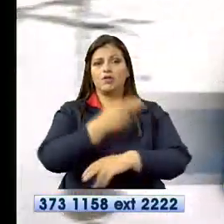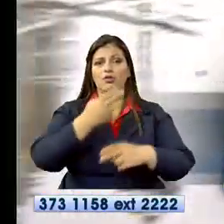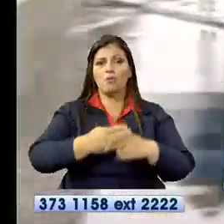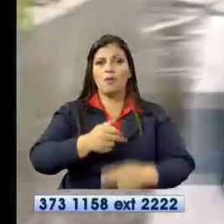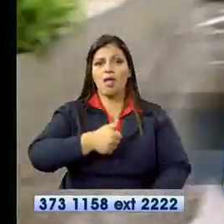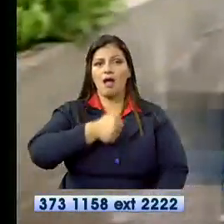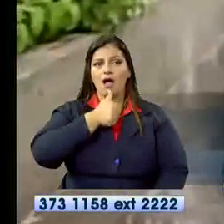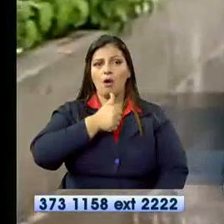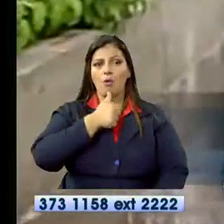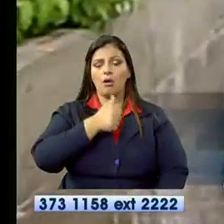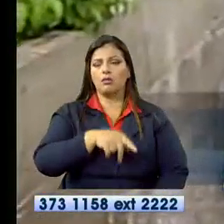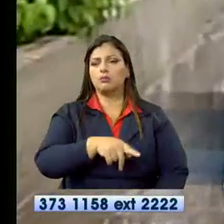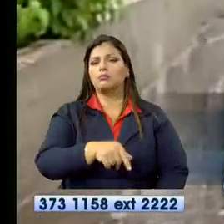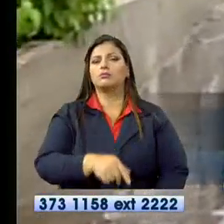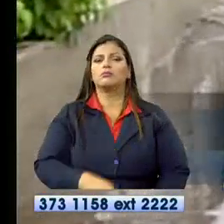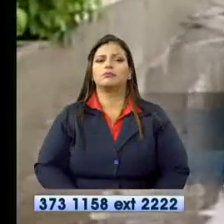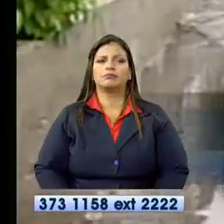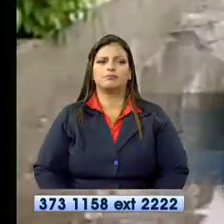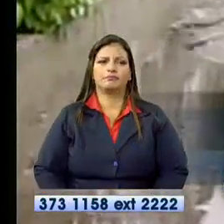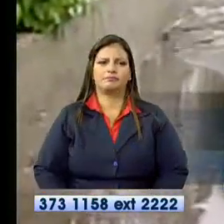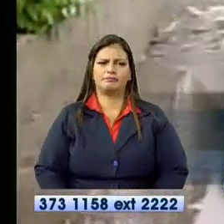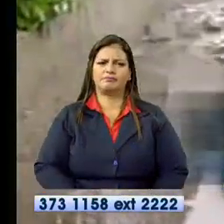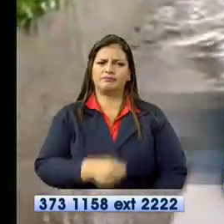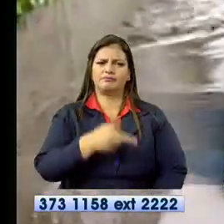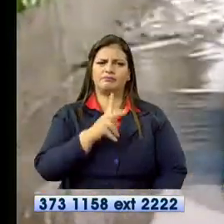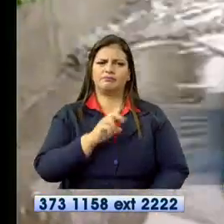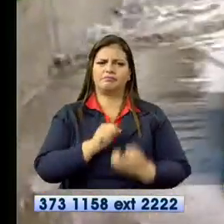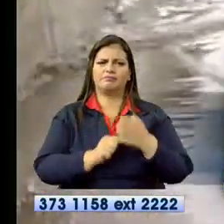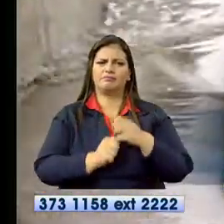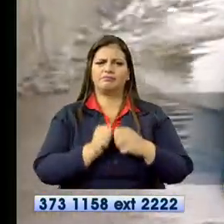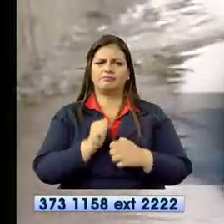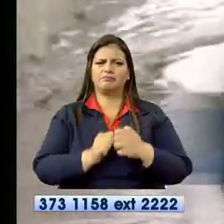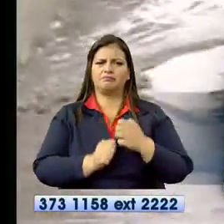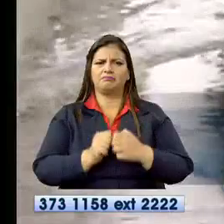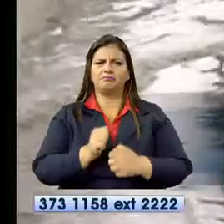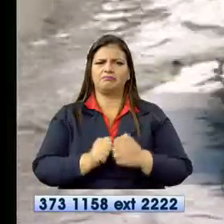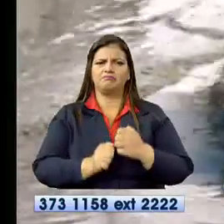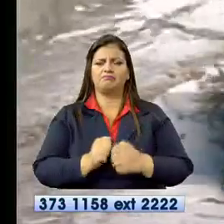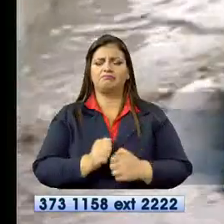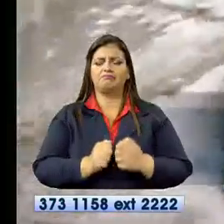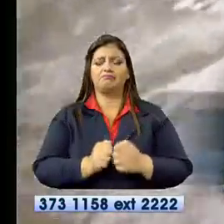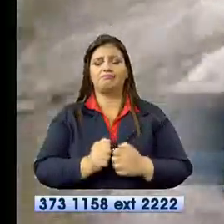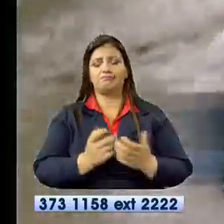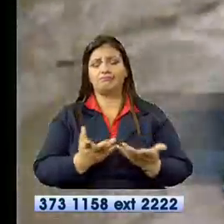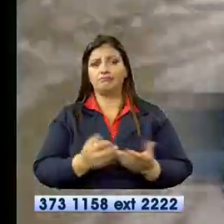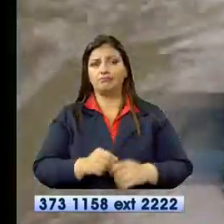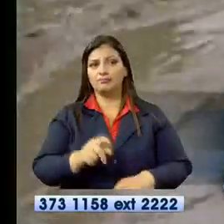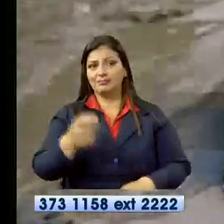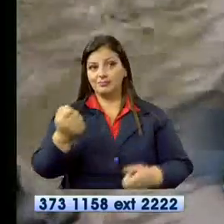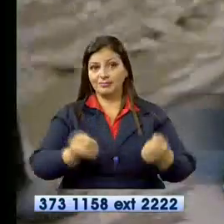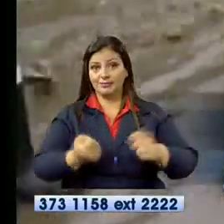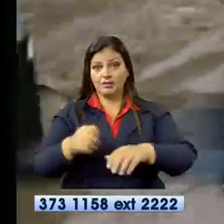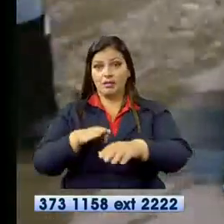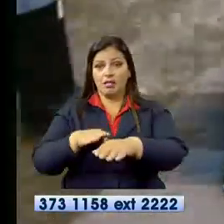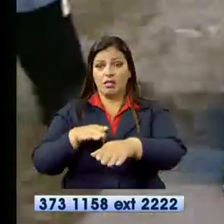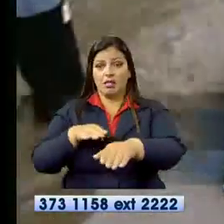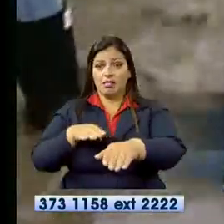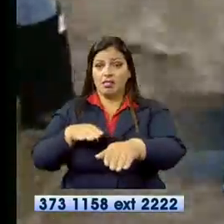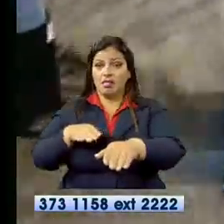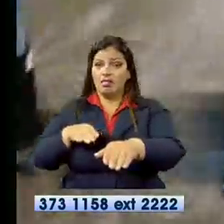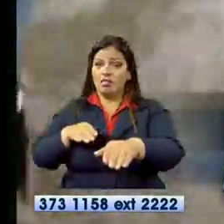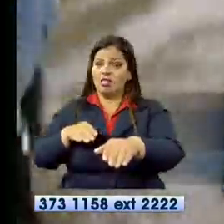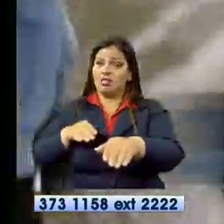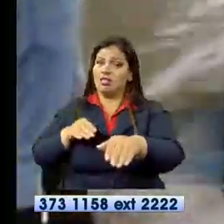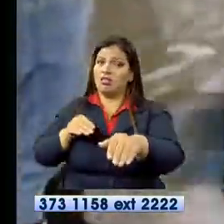todavía se mantiene esta, bueno, este inconveniente, podemos decirlo así, este retraso para las personas que están circulando